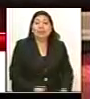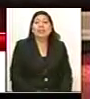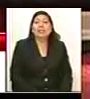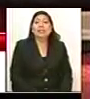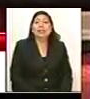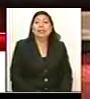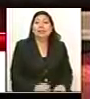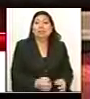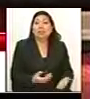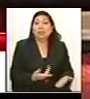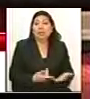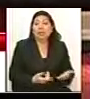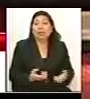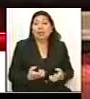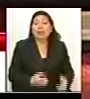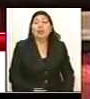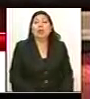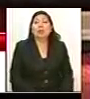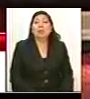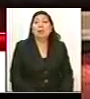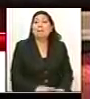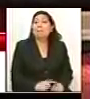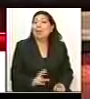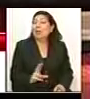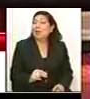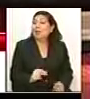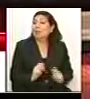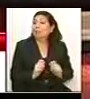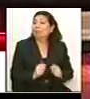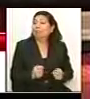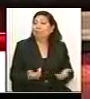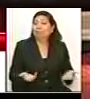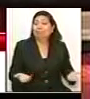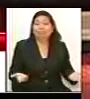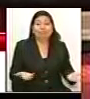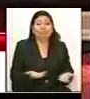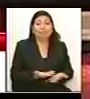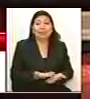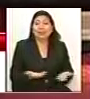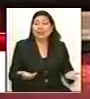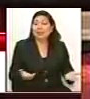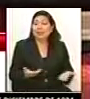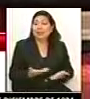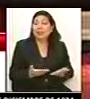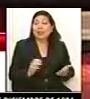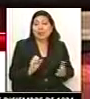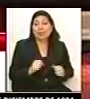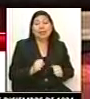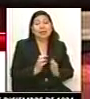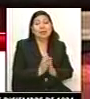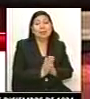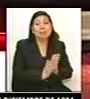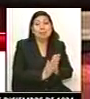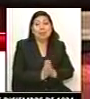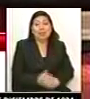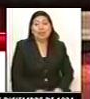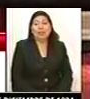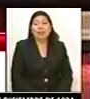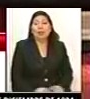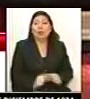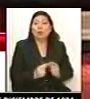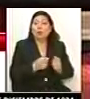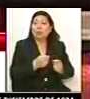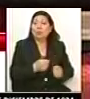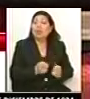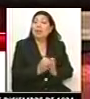que si bien son decisiones económicas, pero no son dadas siquiera en condiciones que beneficien al sector